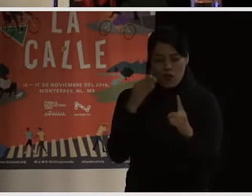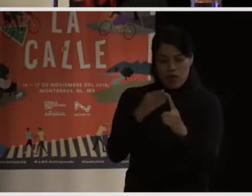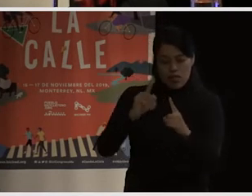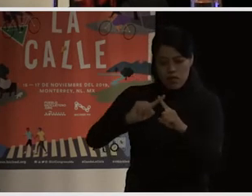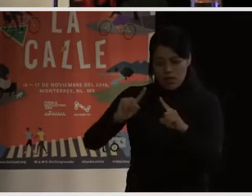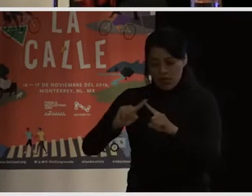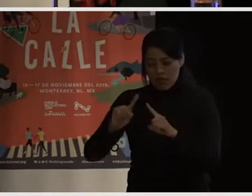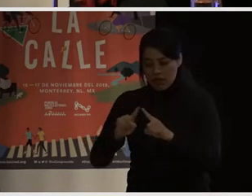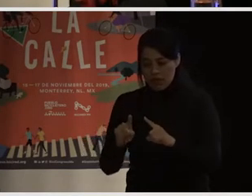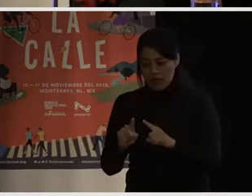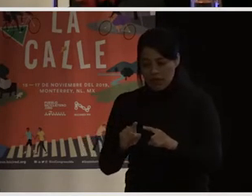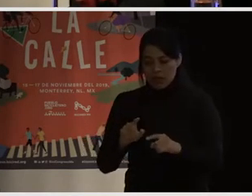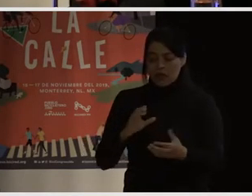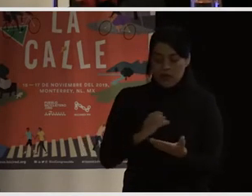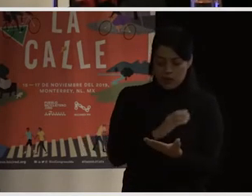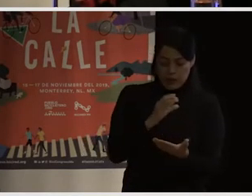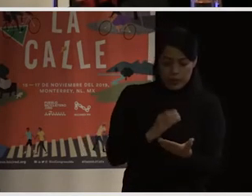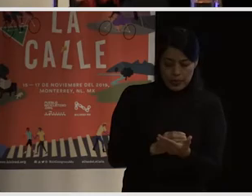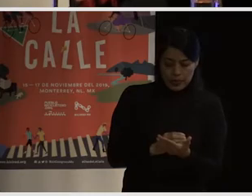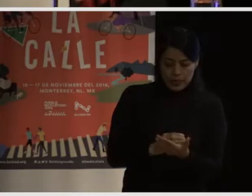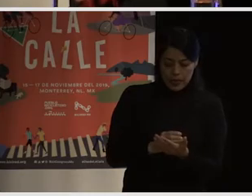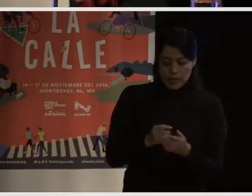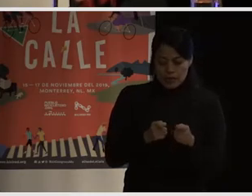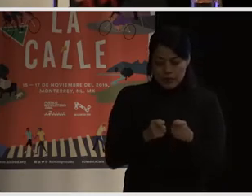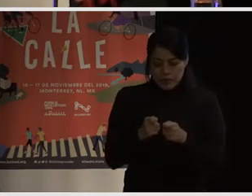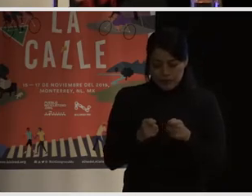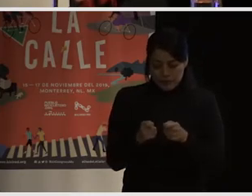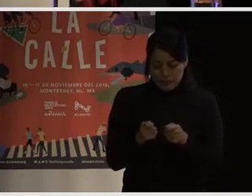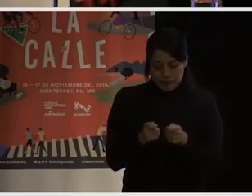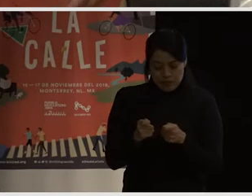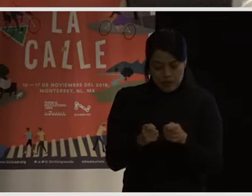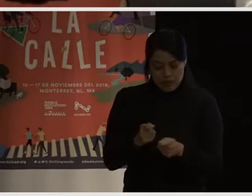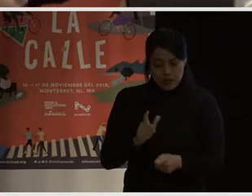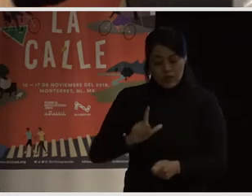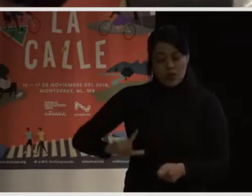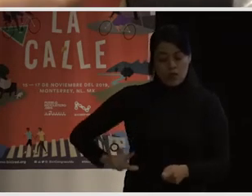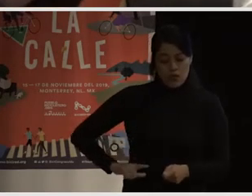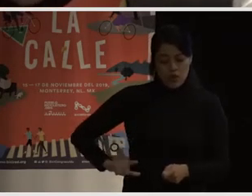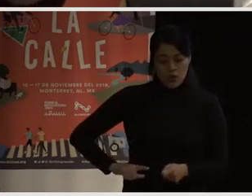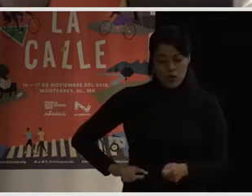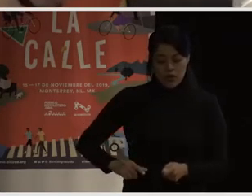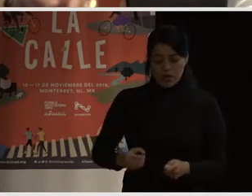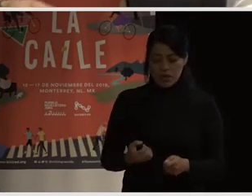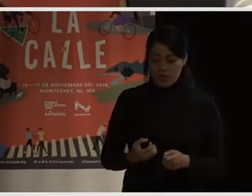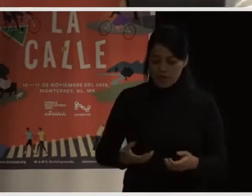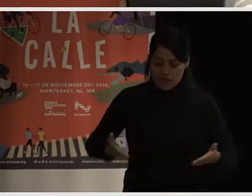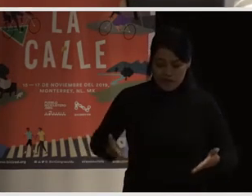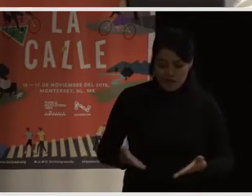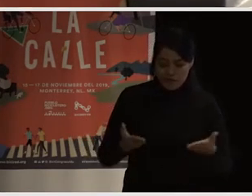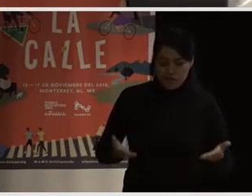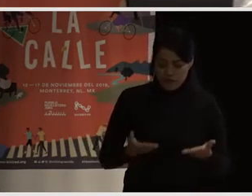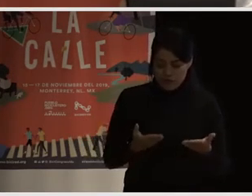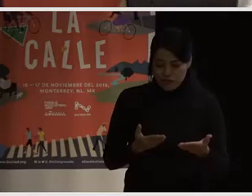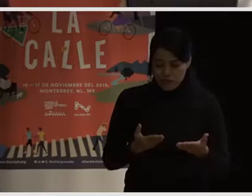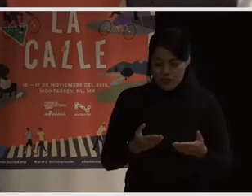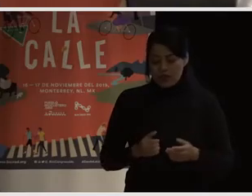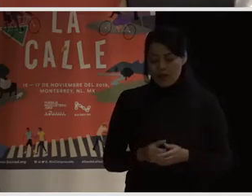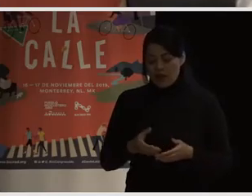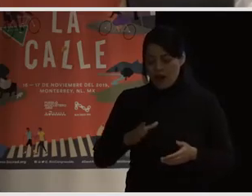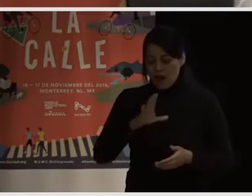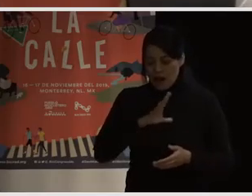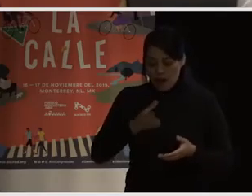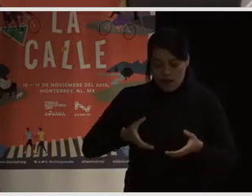desde la zona metropolitana controlada mucho por el gobierno el estado se impulsan circuitos sin perdón distribuidores